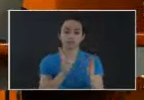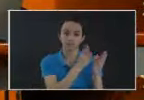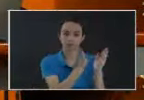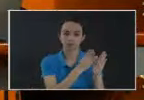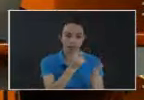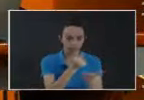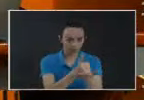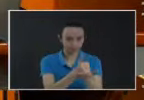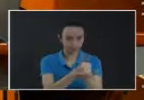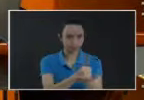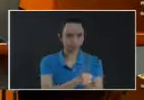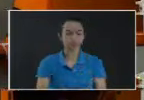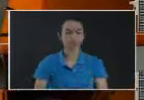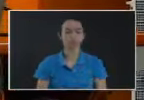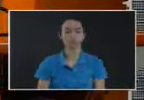Amén.